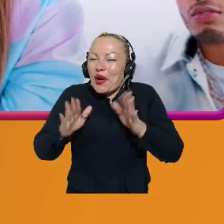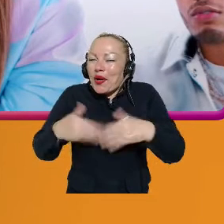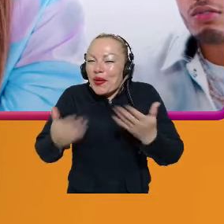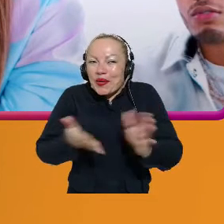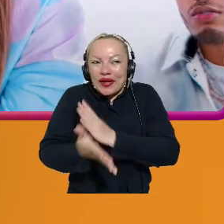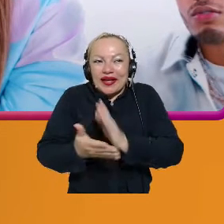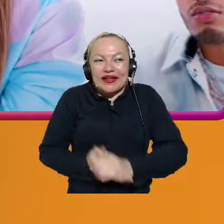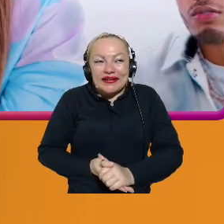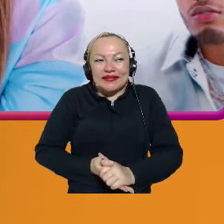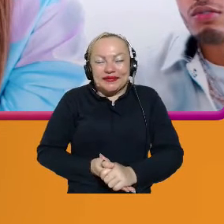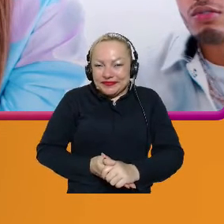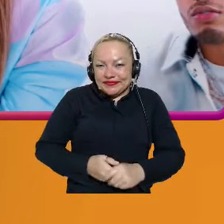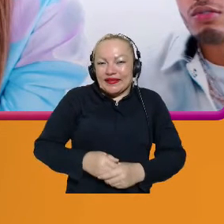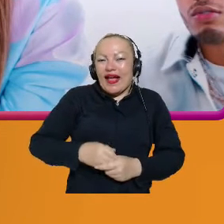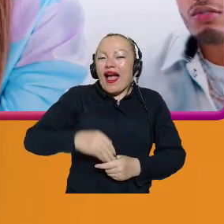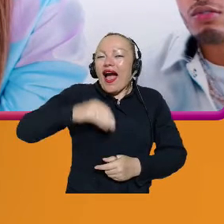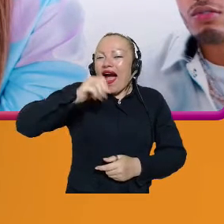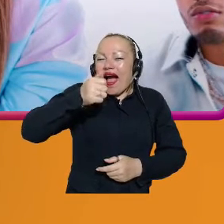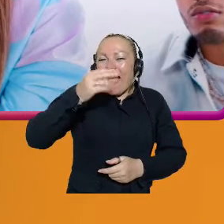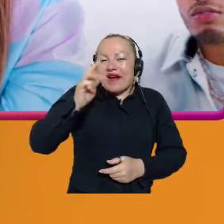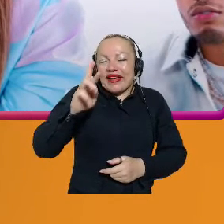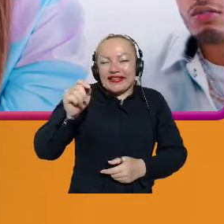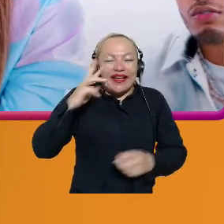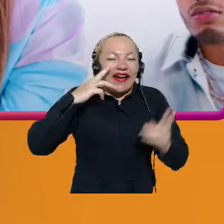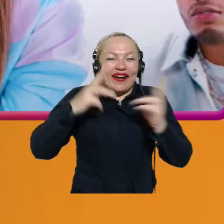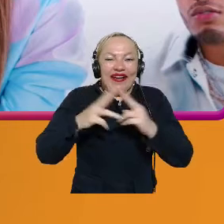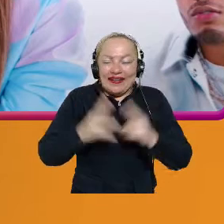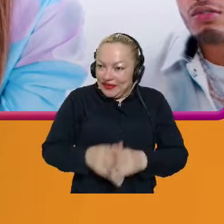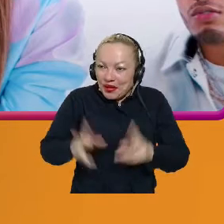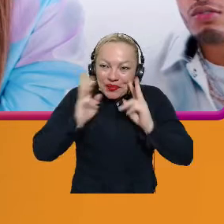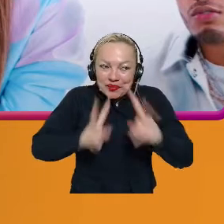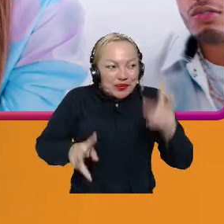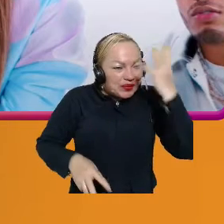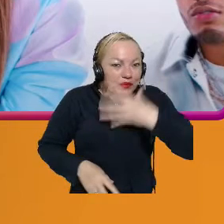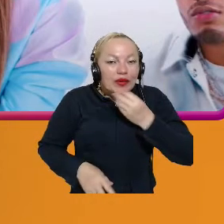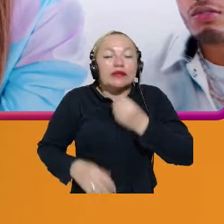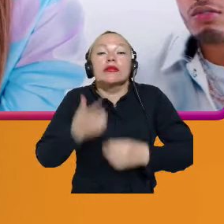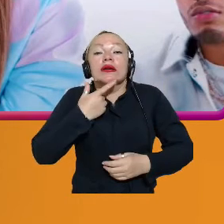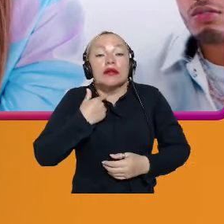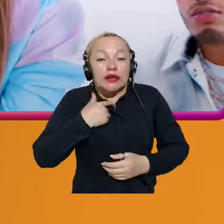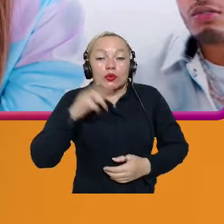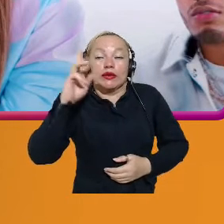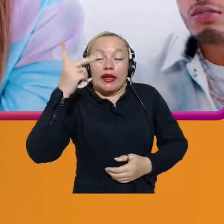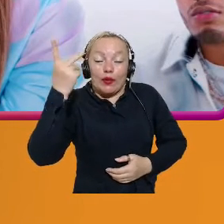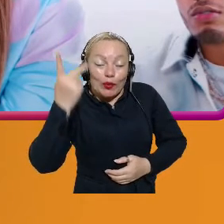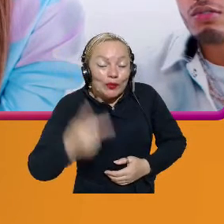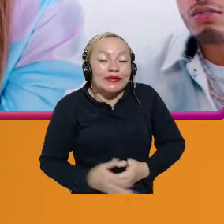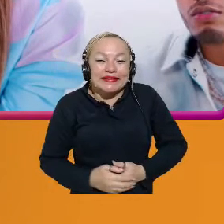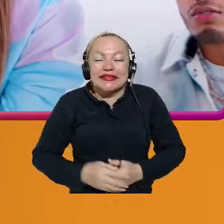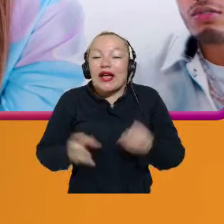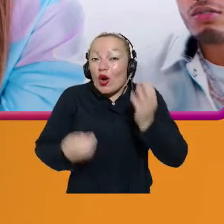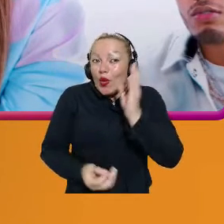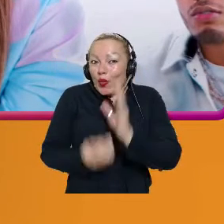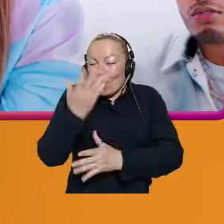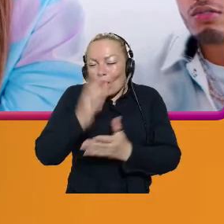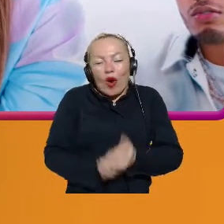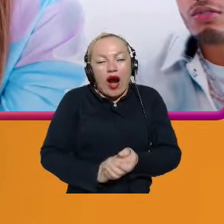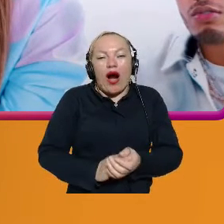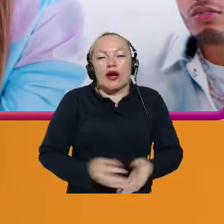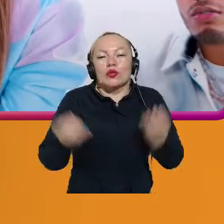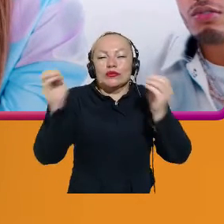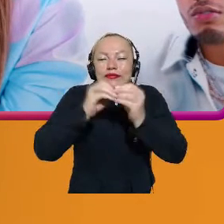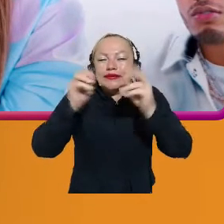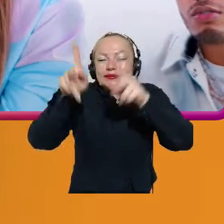con los avatar que sacaban. Entonces, una cosa loca. Y viven a la par de la tecnología. Par. Y pues ahora unas nuevas